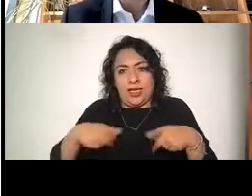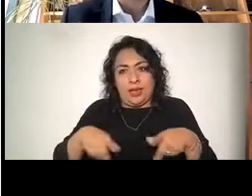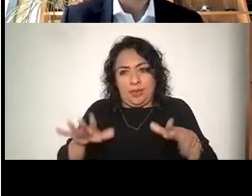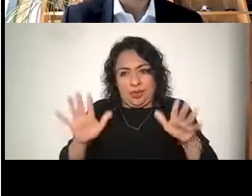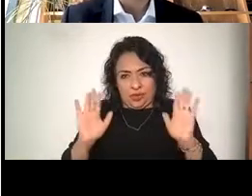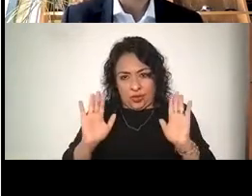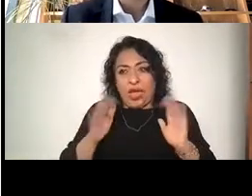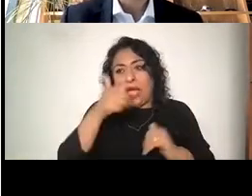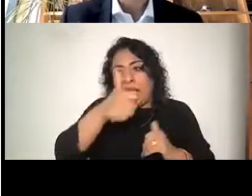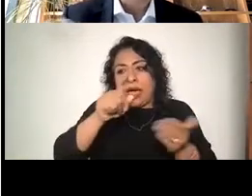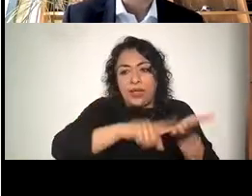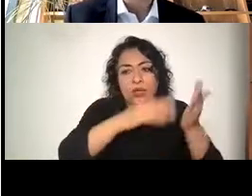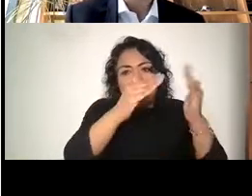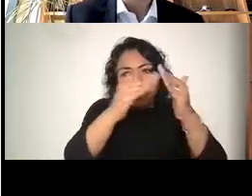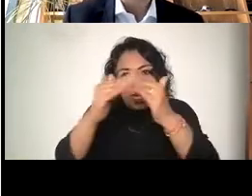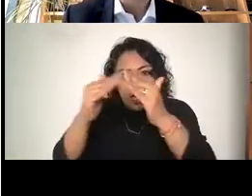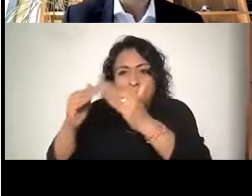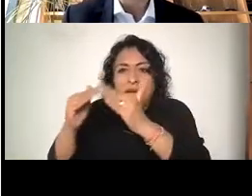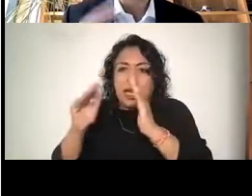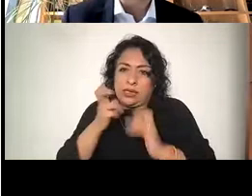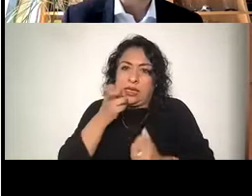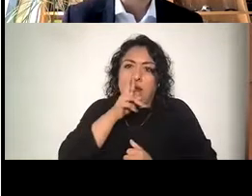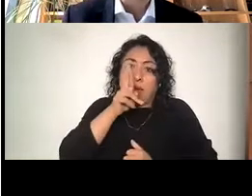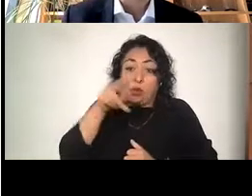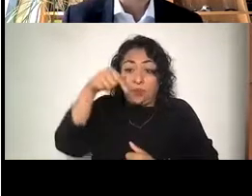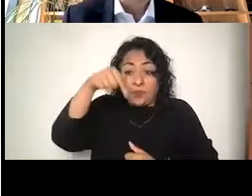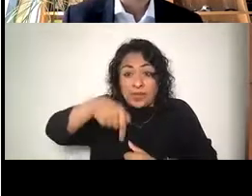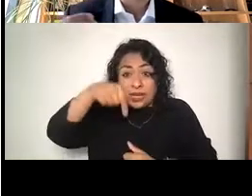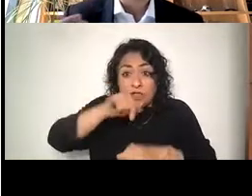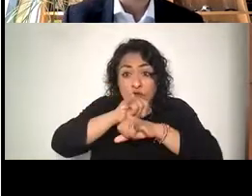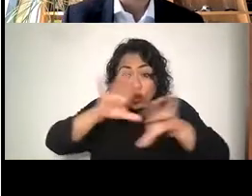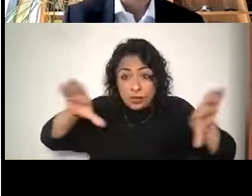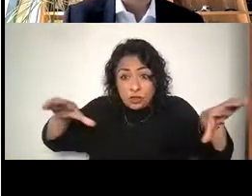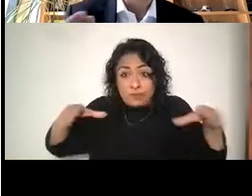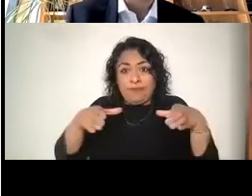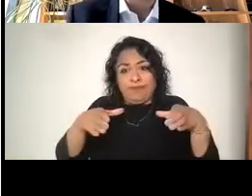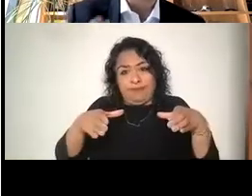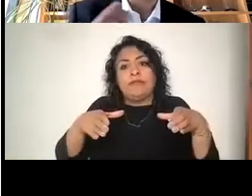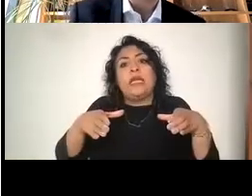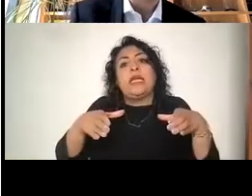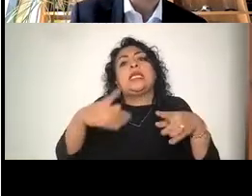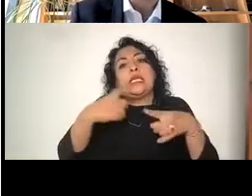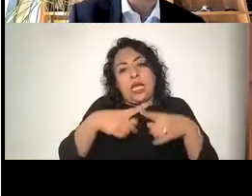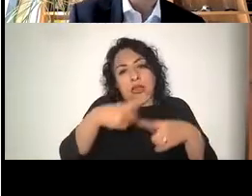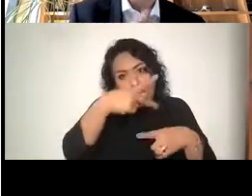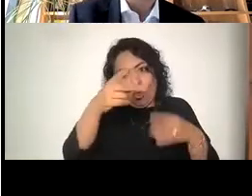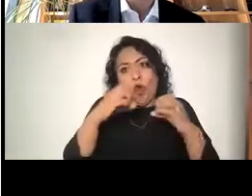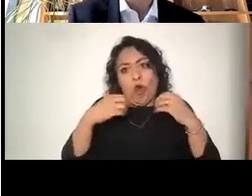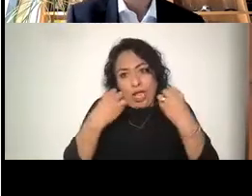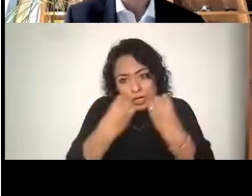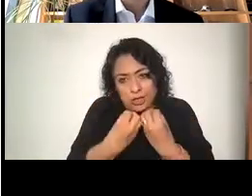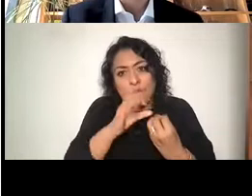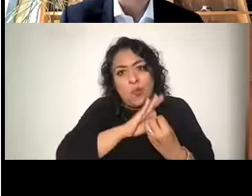hogar en particular. Aquí necesitamos que los datos del sector dependan de que cada organización pueda